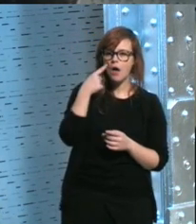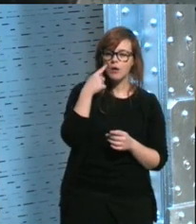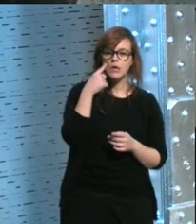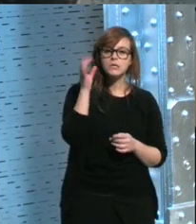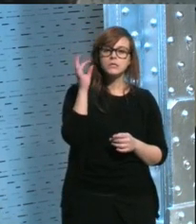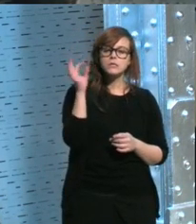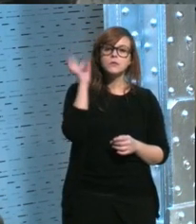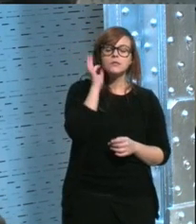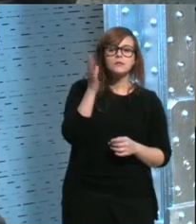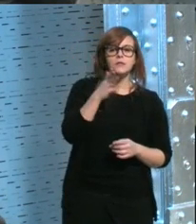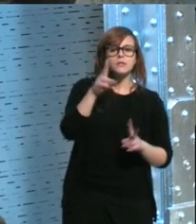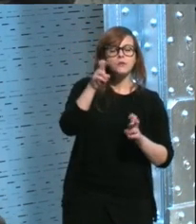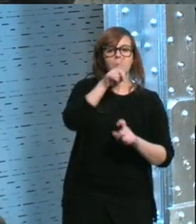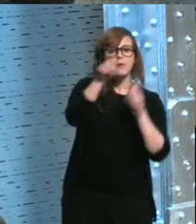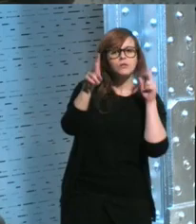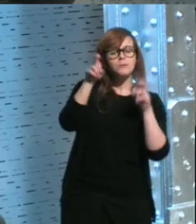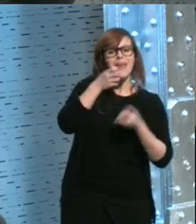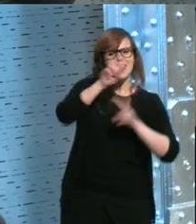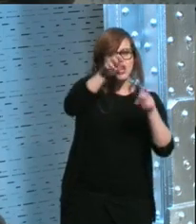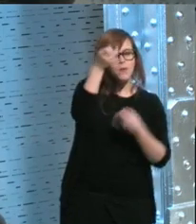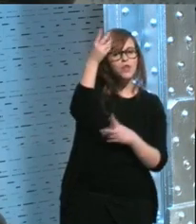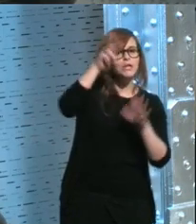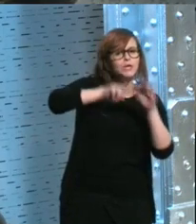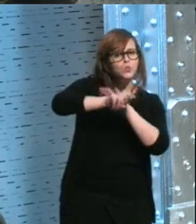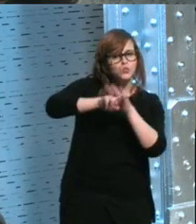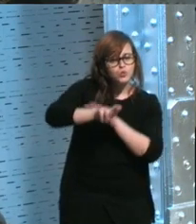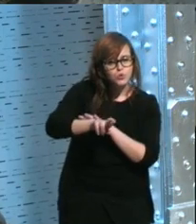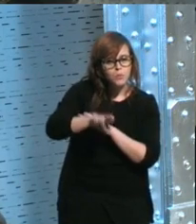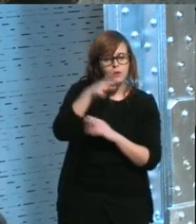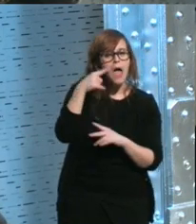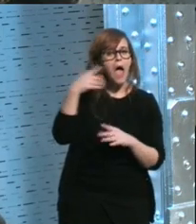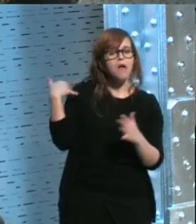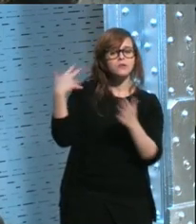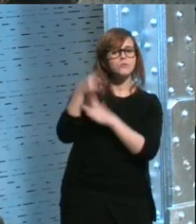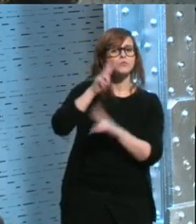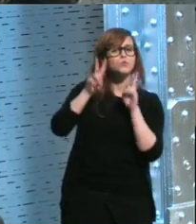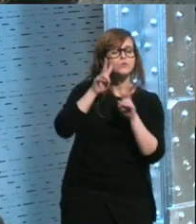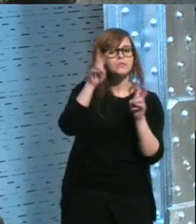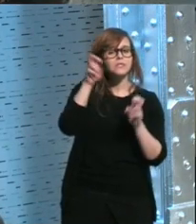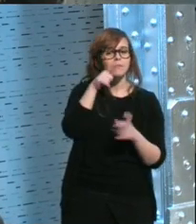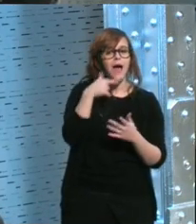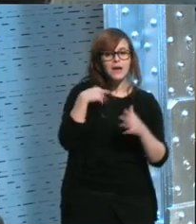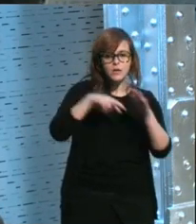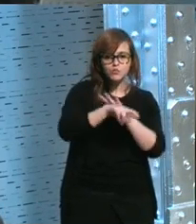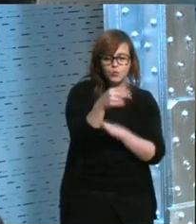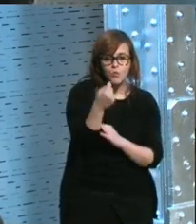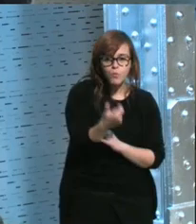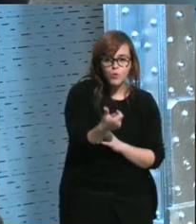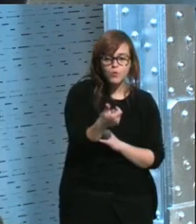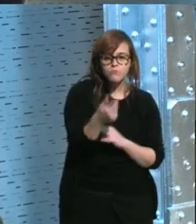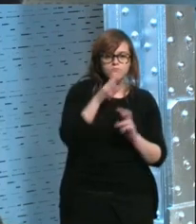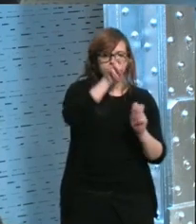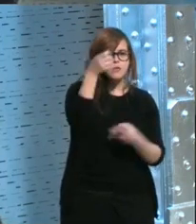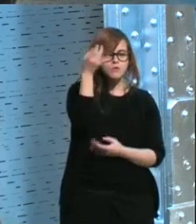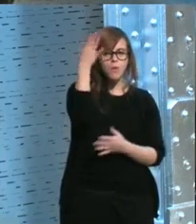acerca de innovación y recursos, porque lo que hemos visto, mucha gente innova con muy pocos recursos, y